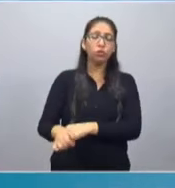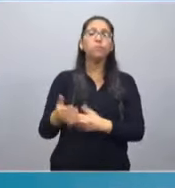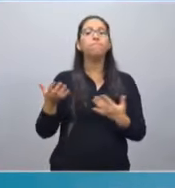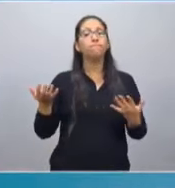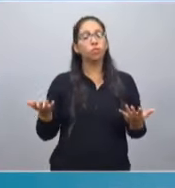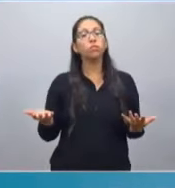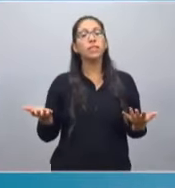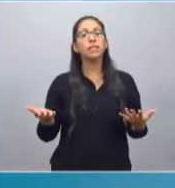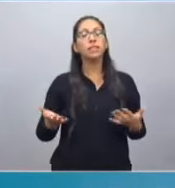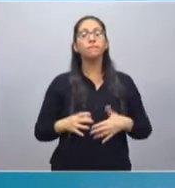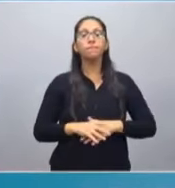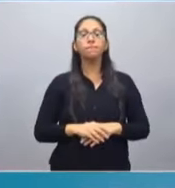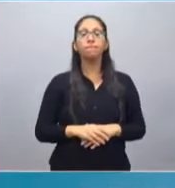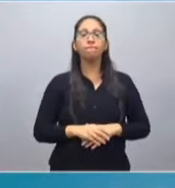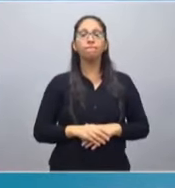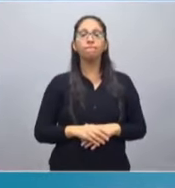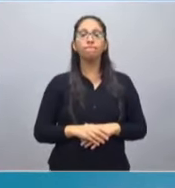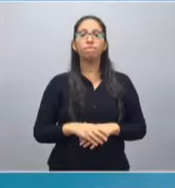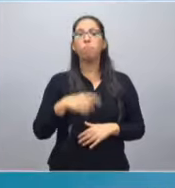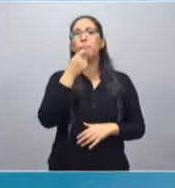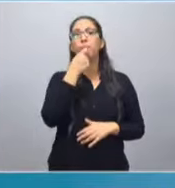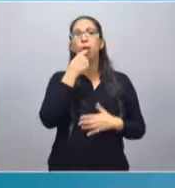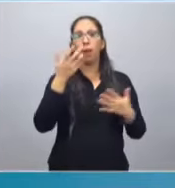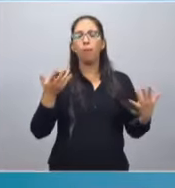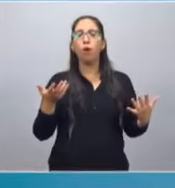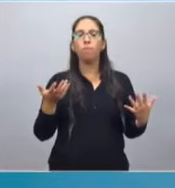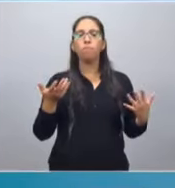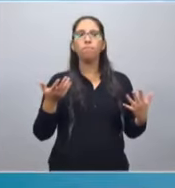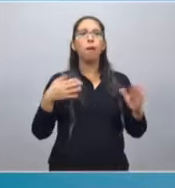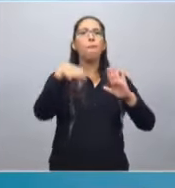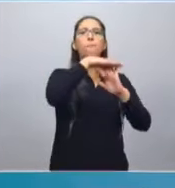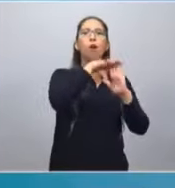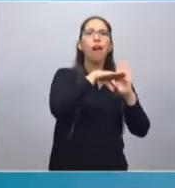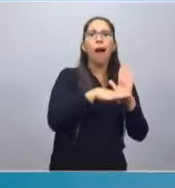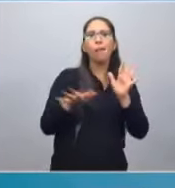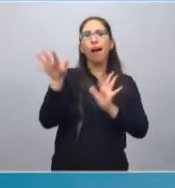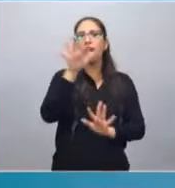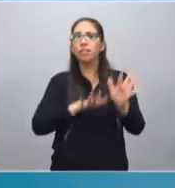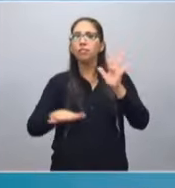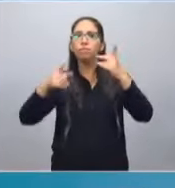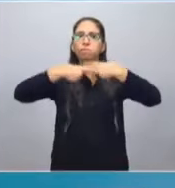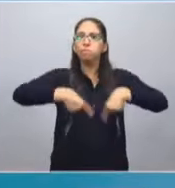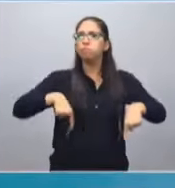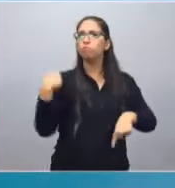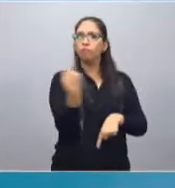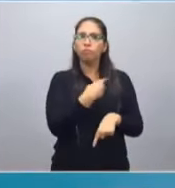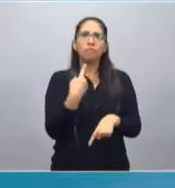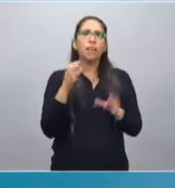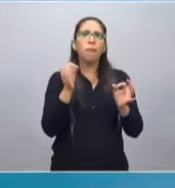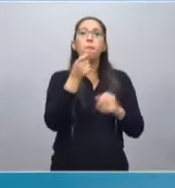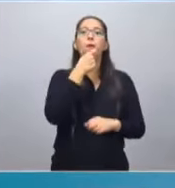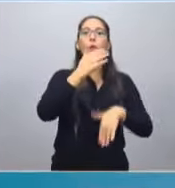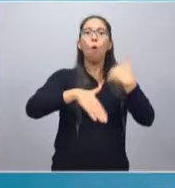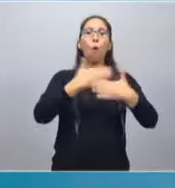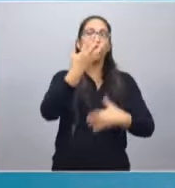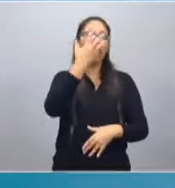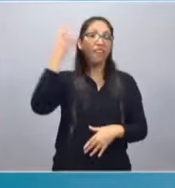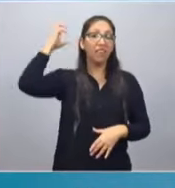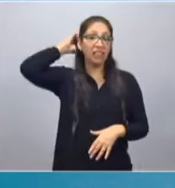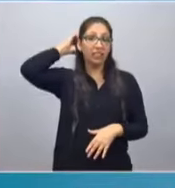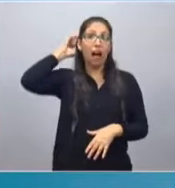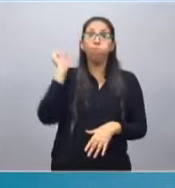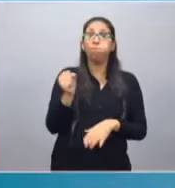sentido bueno programas a los que estábamos acostumbrado a conocer como los juegos evita que no sabemos que va